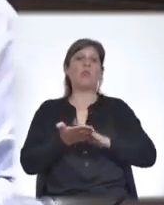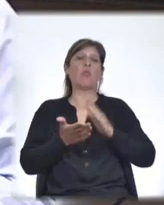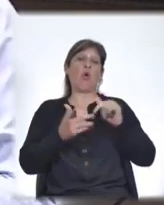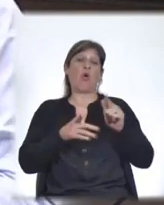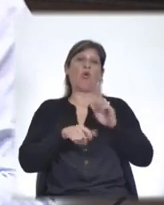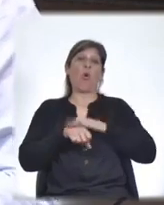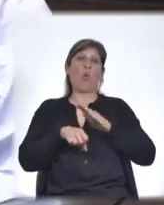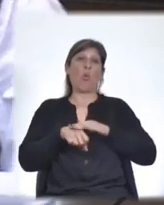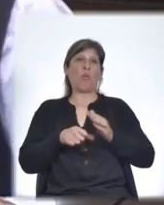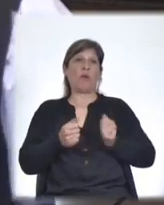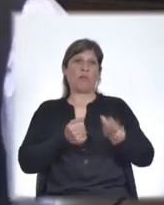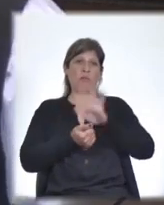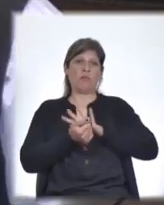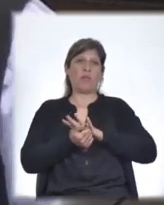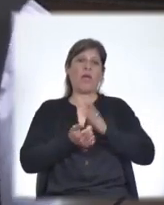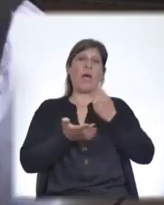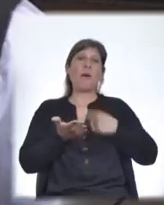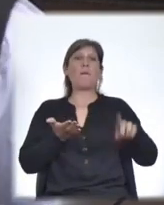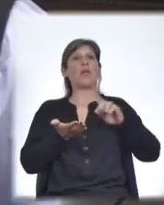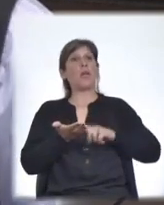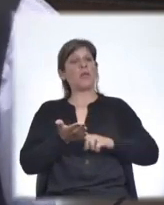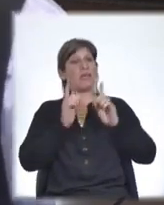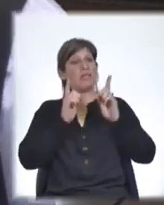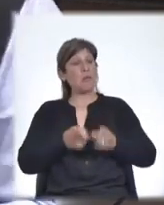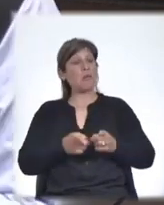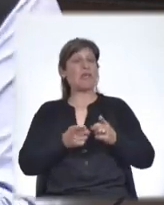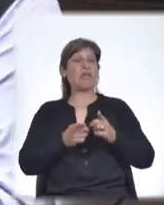Pero además de eso, tenemos un informe